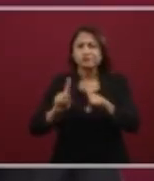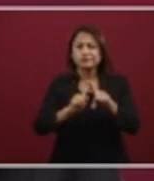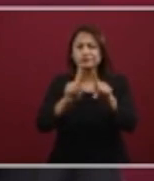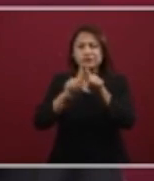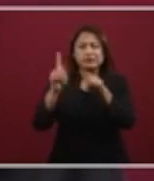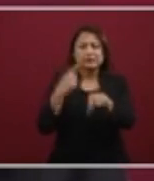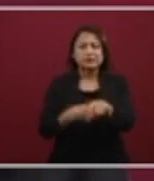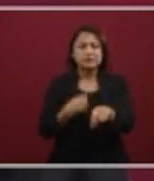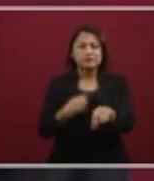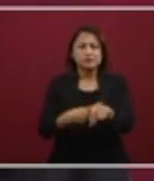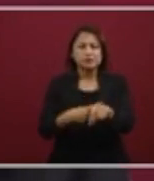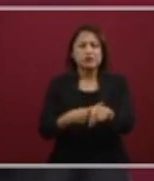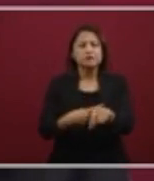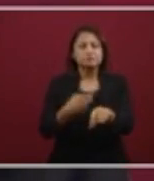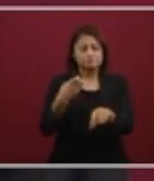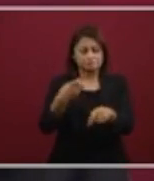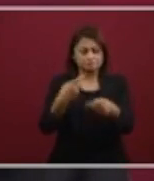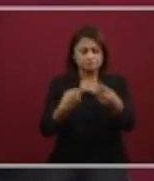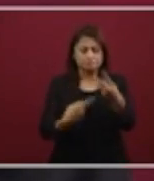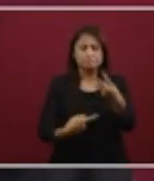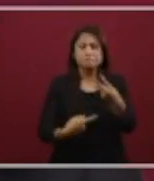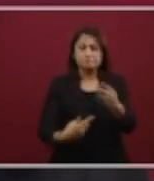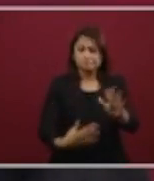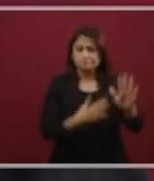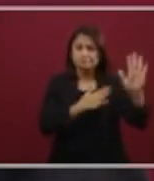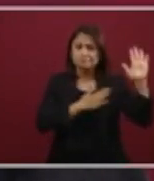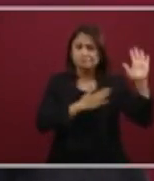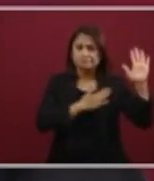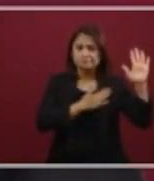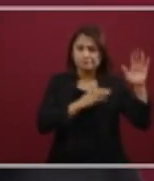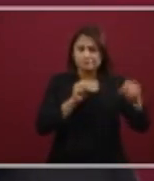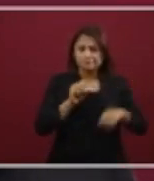Ese es el compromiso. Pero